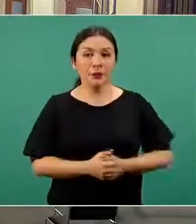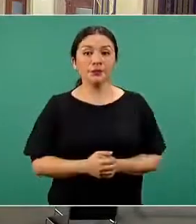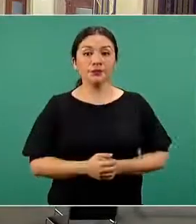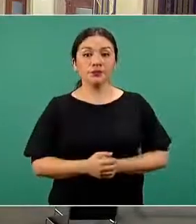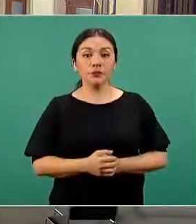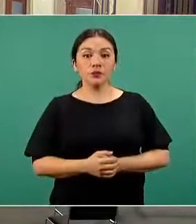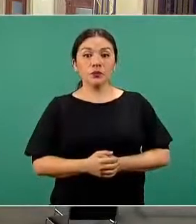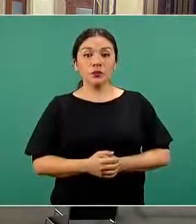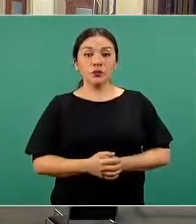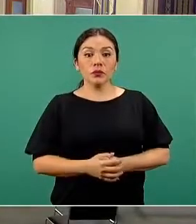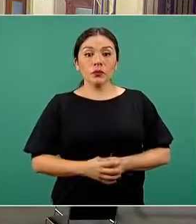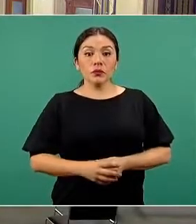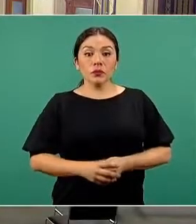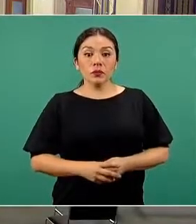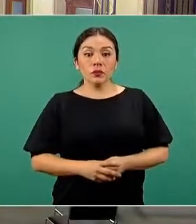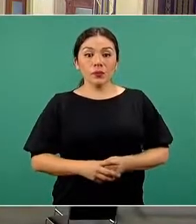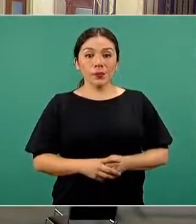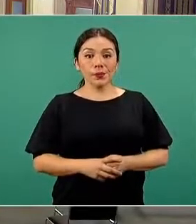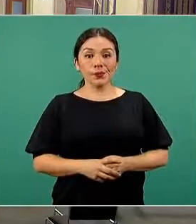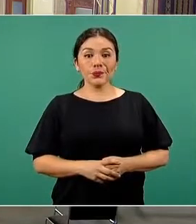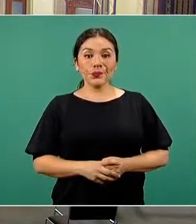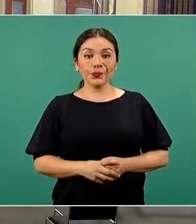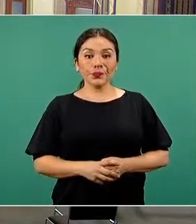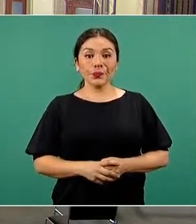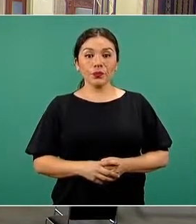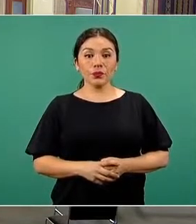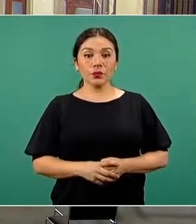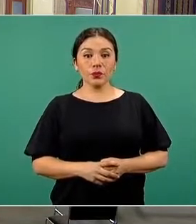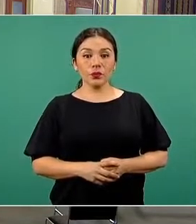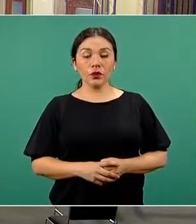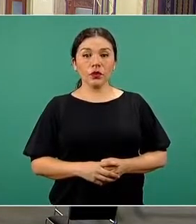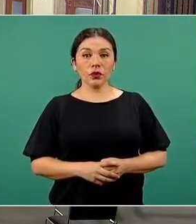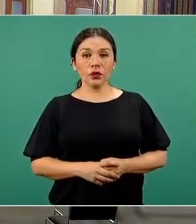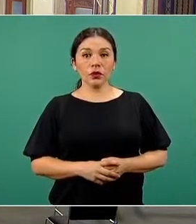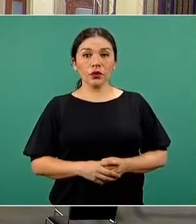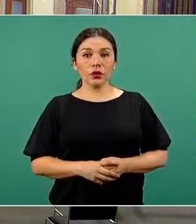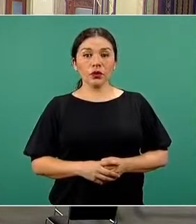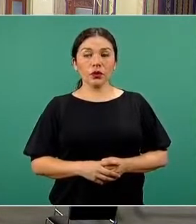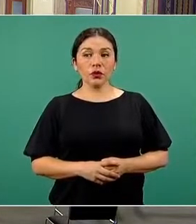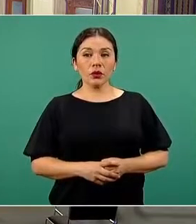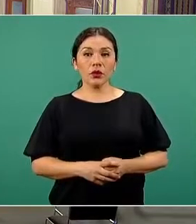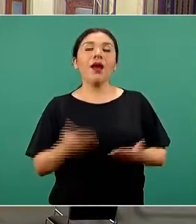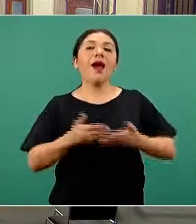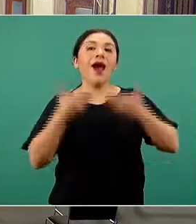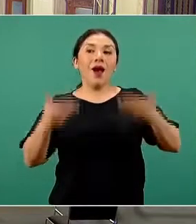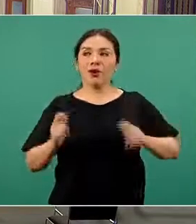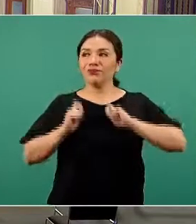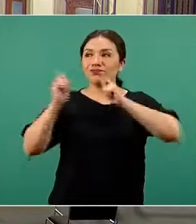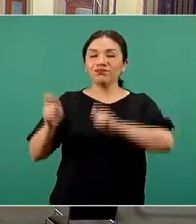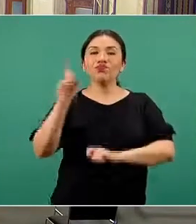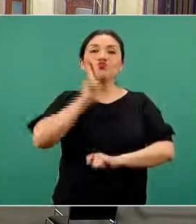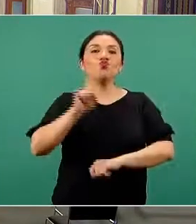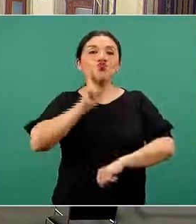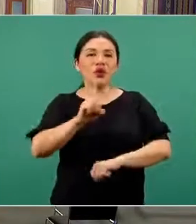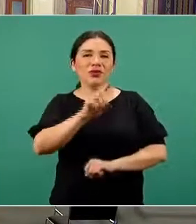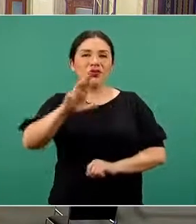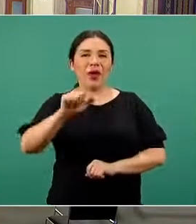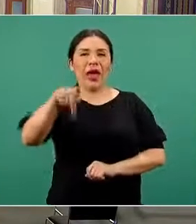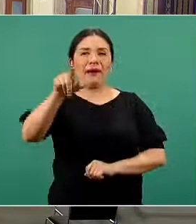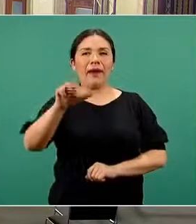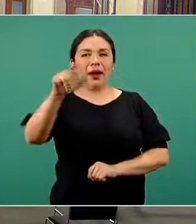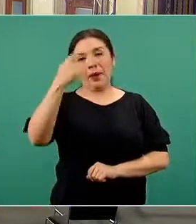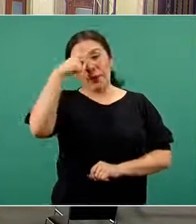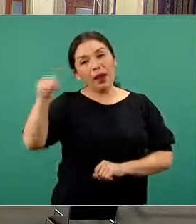Si me pasa la siguiente, por favor. Y ahora le cedería la palabra a la doctora Carla Berdichevsky para